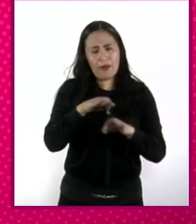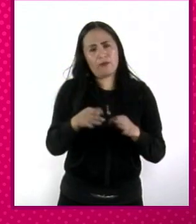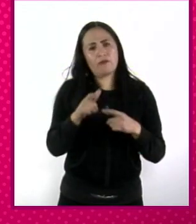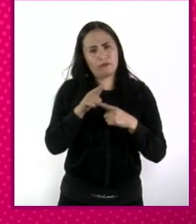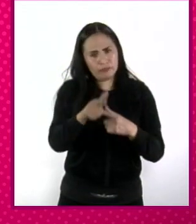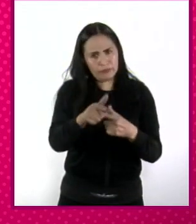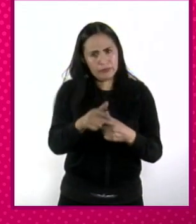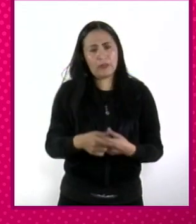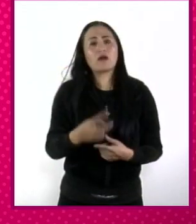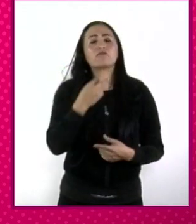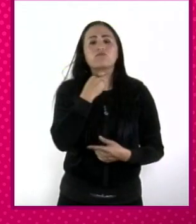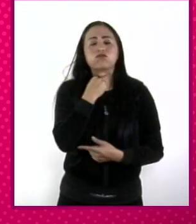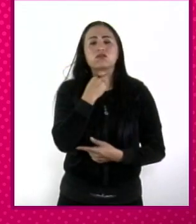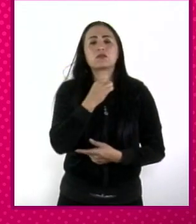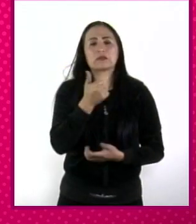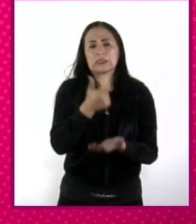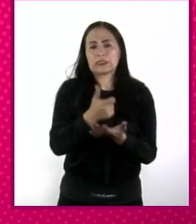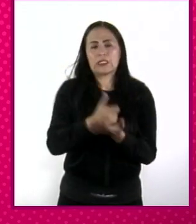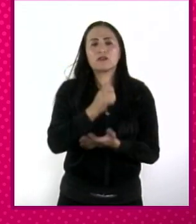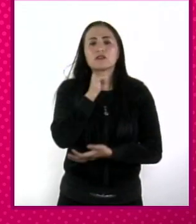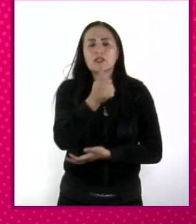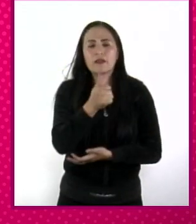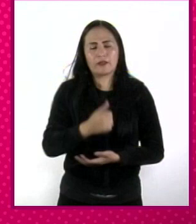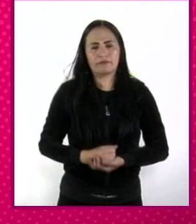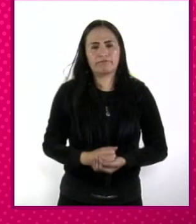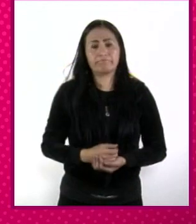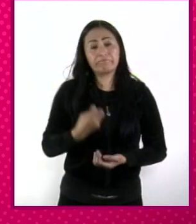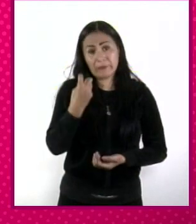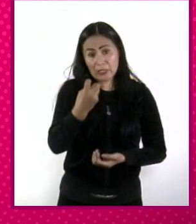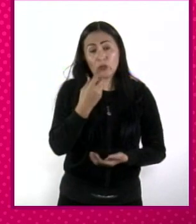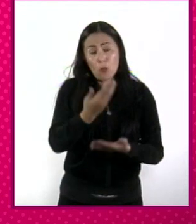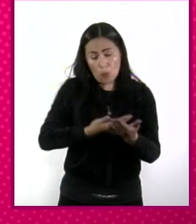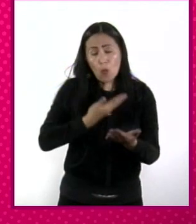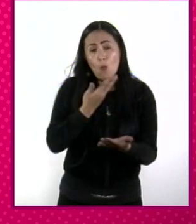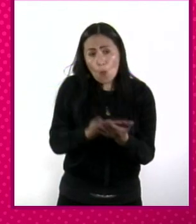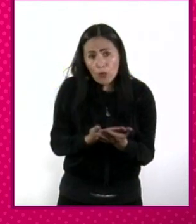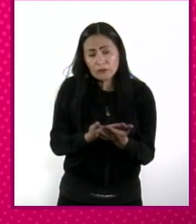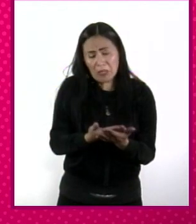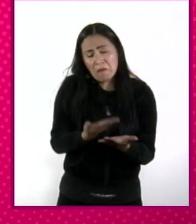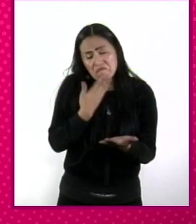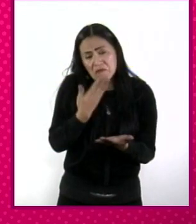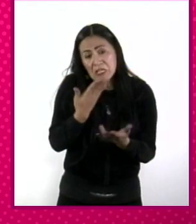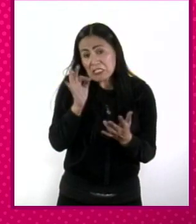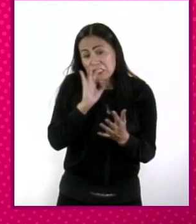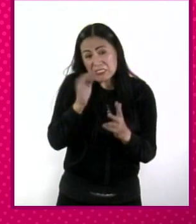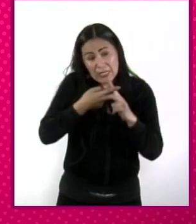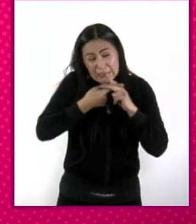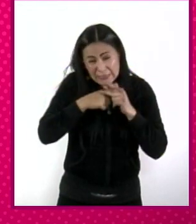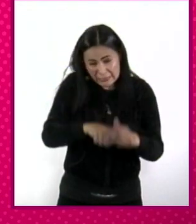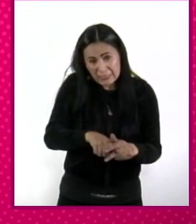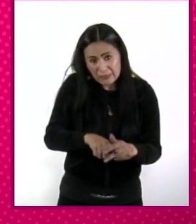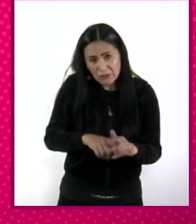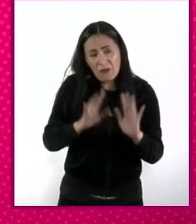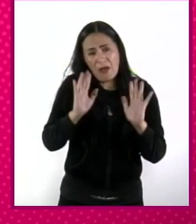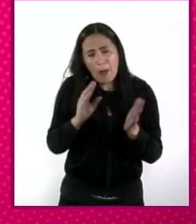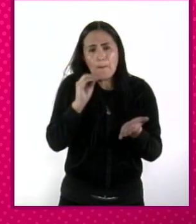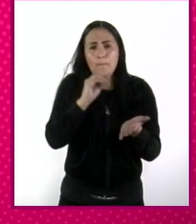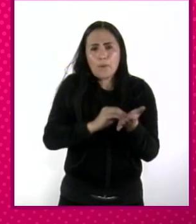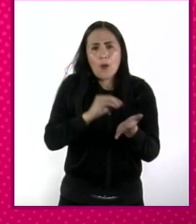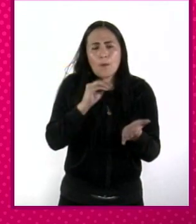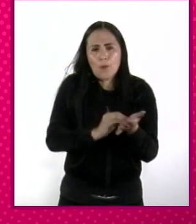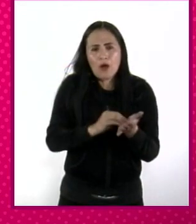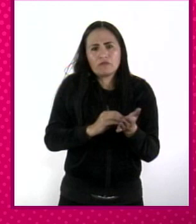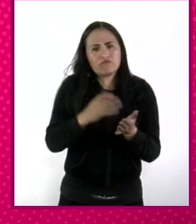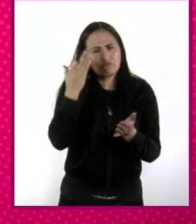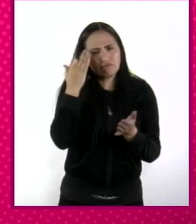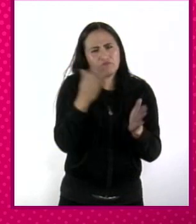no haya crisis económica. Es una propuesta que al menos en sus principios como intención se mantuvo vigente